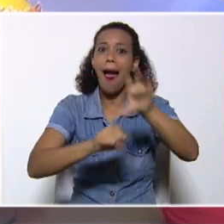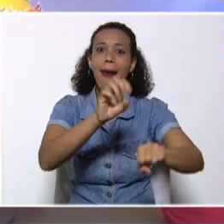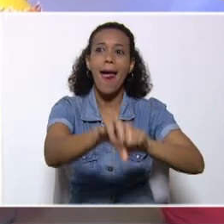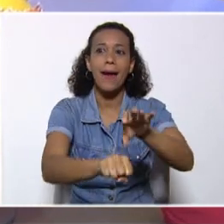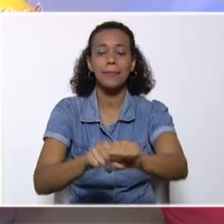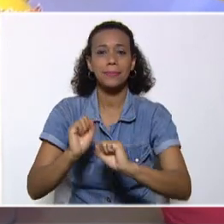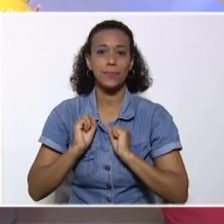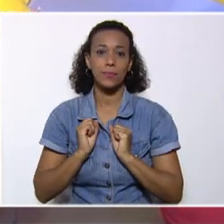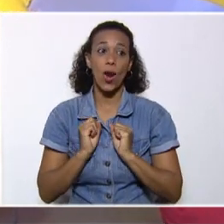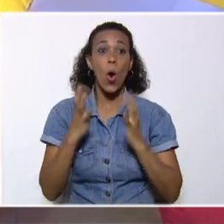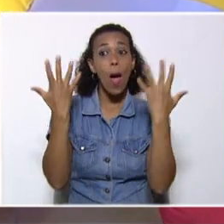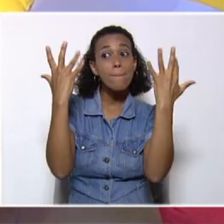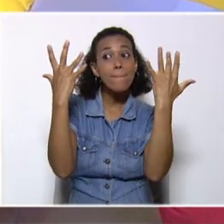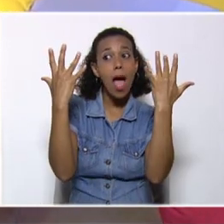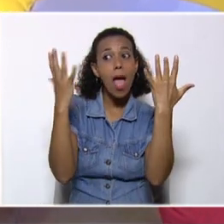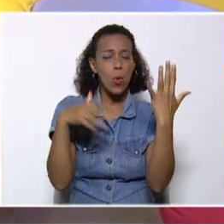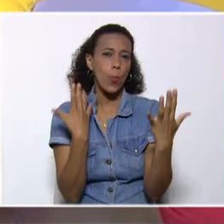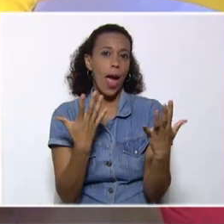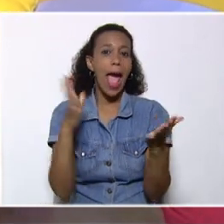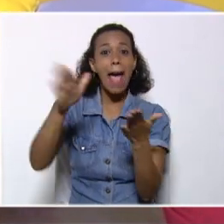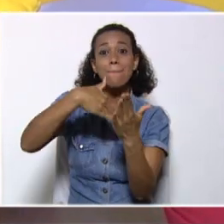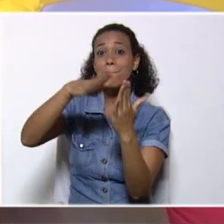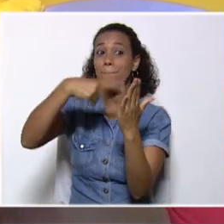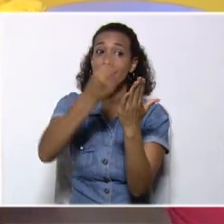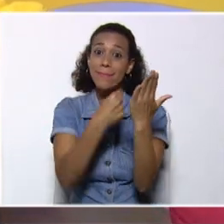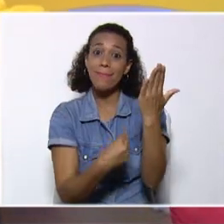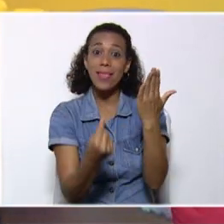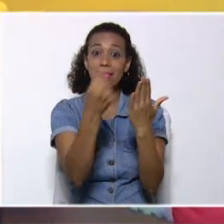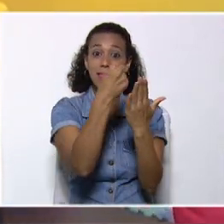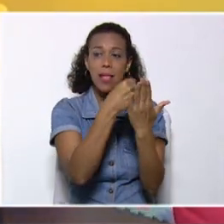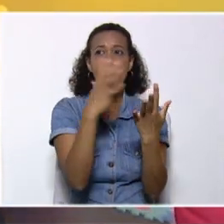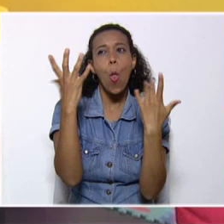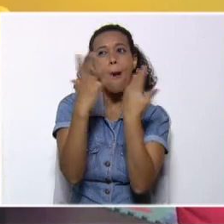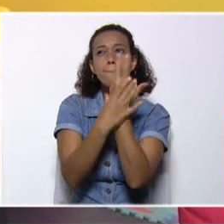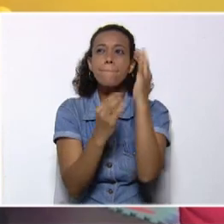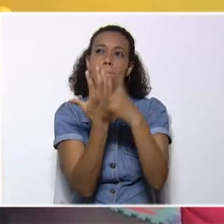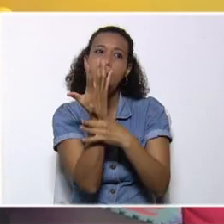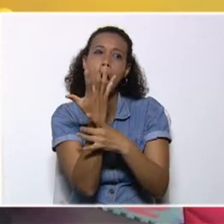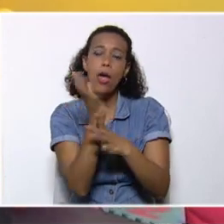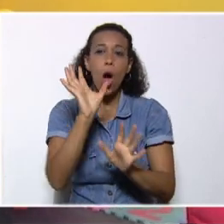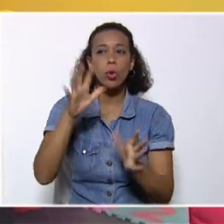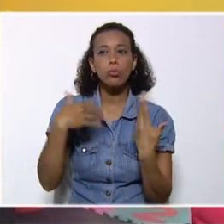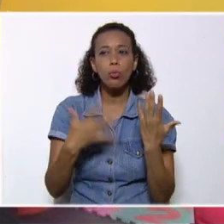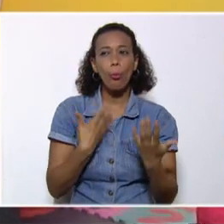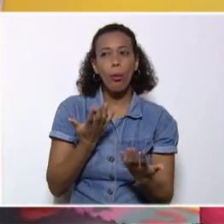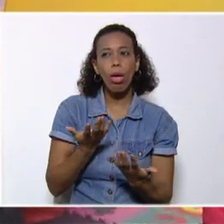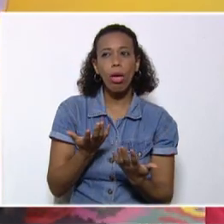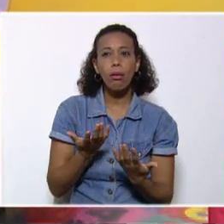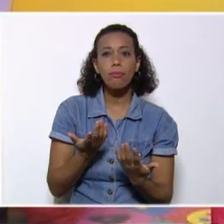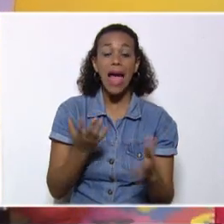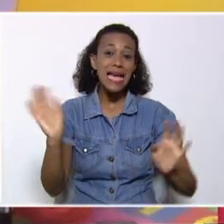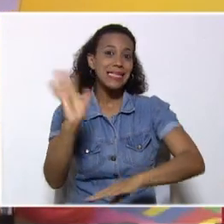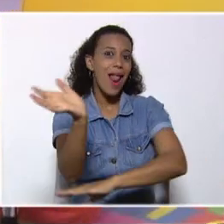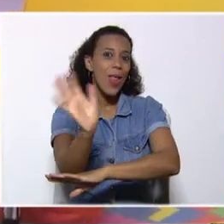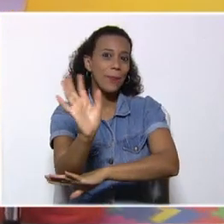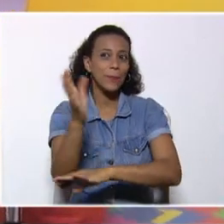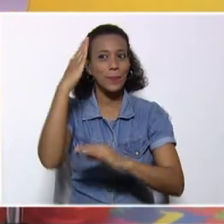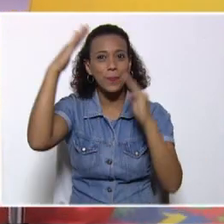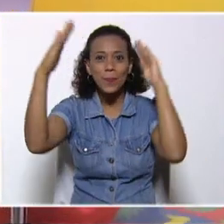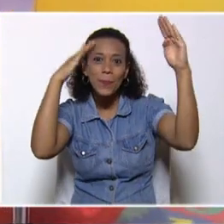cosas, con las manos yo puedo pintar, con las manos yo puedo